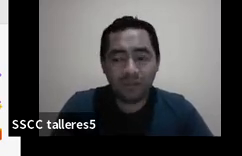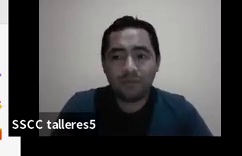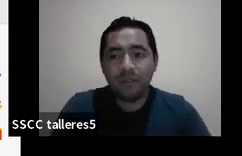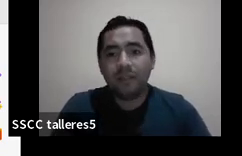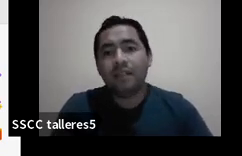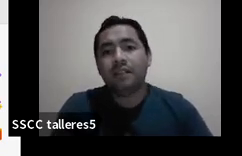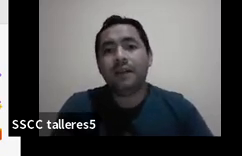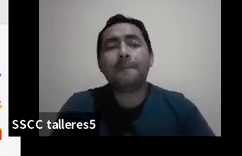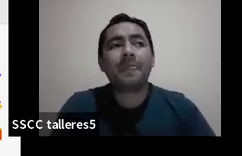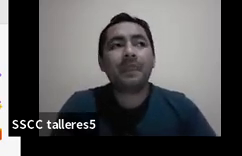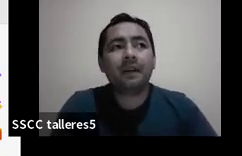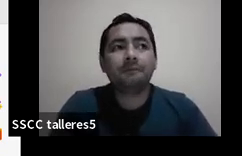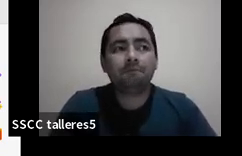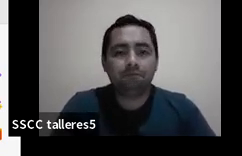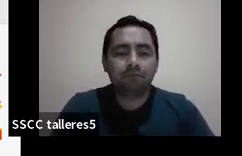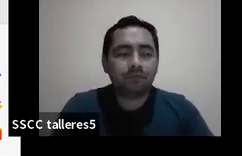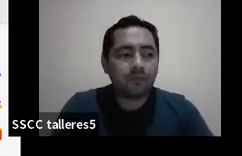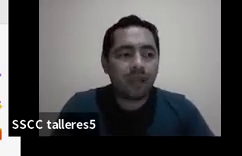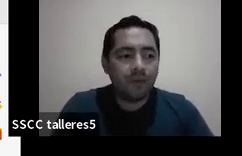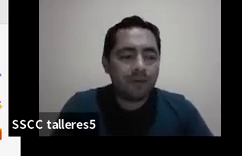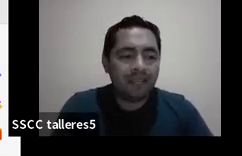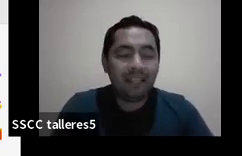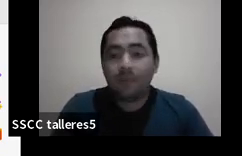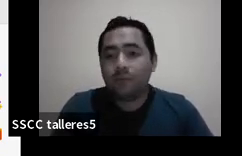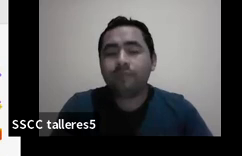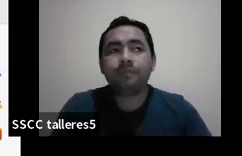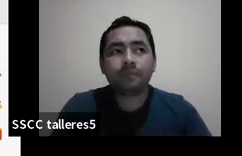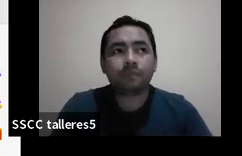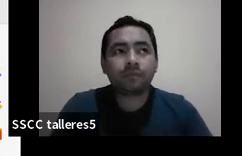a la educación, ¿ya? A ver,